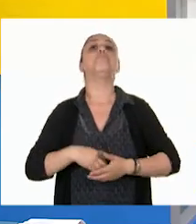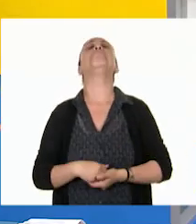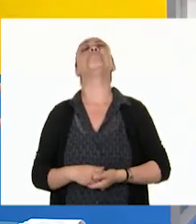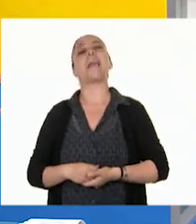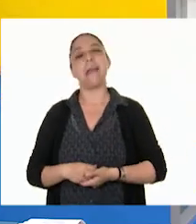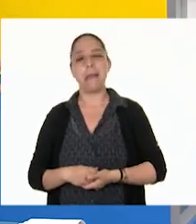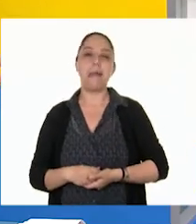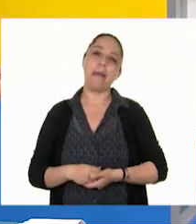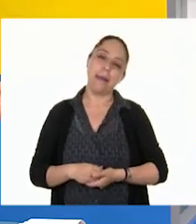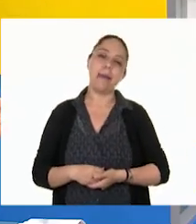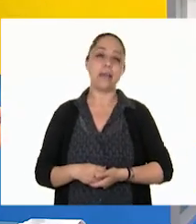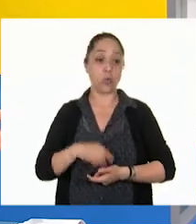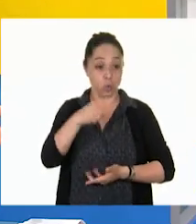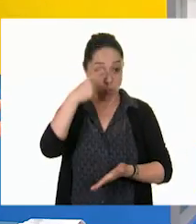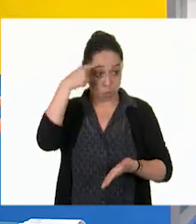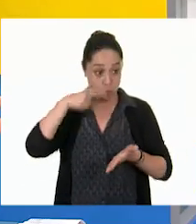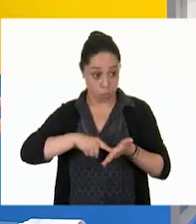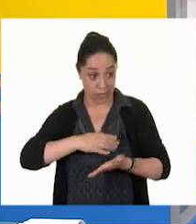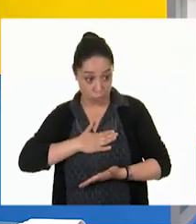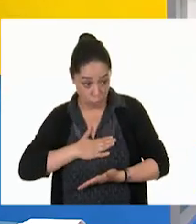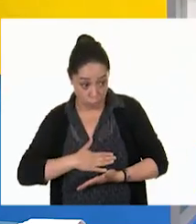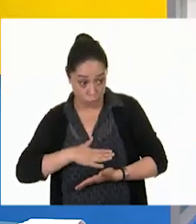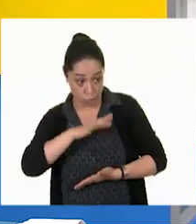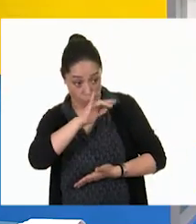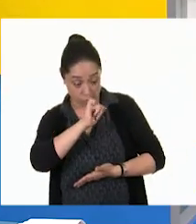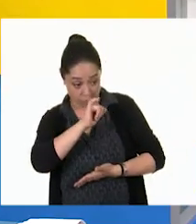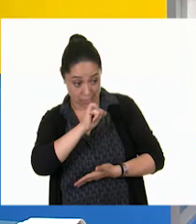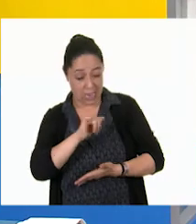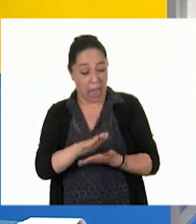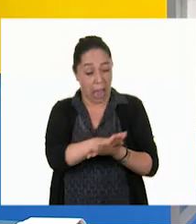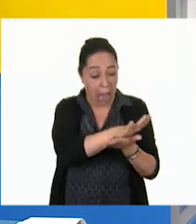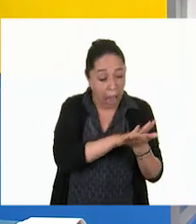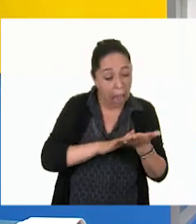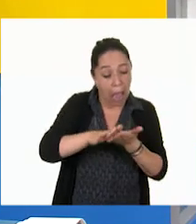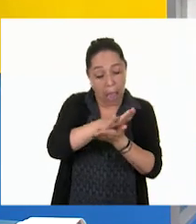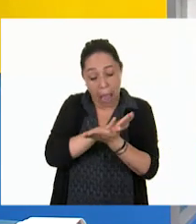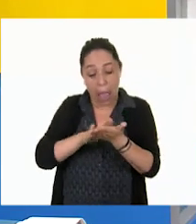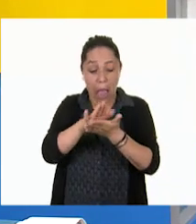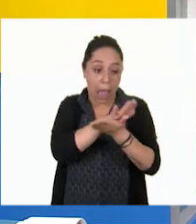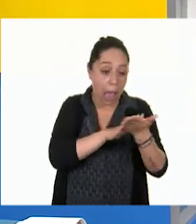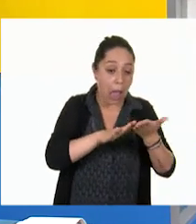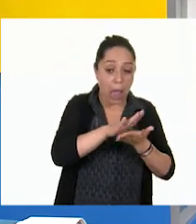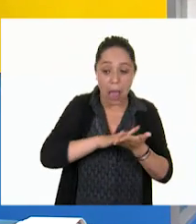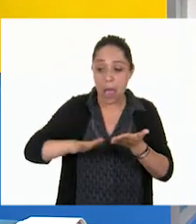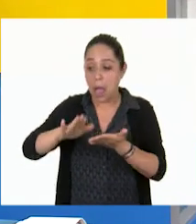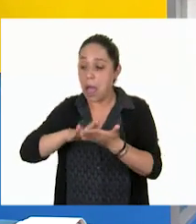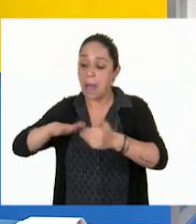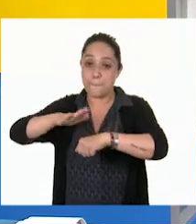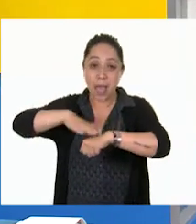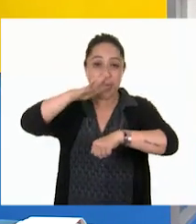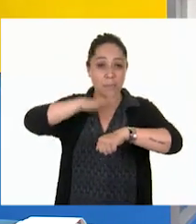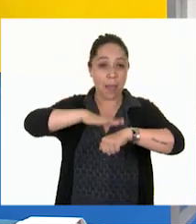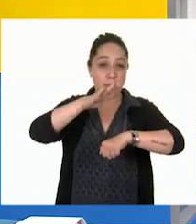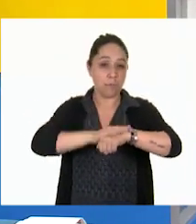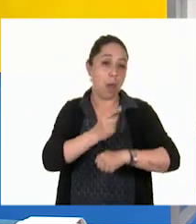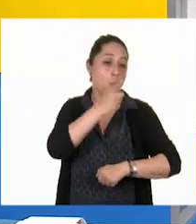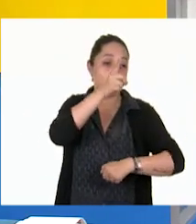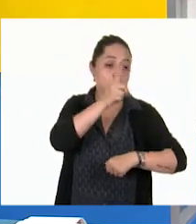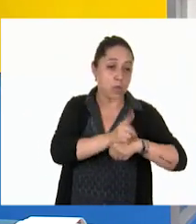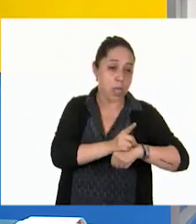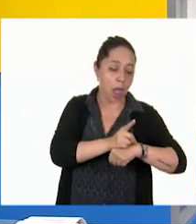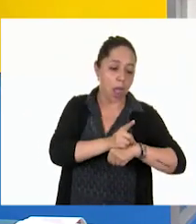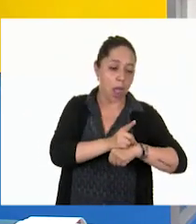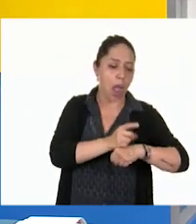Entonces, ¿crees que fue justo lavar un poco más de trastes ese día por